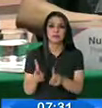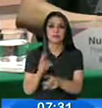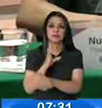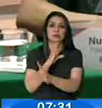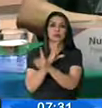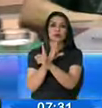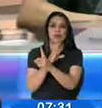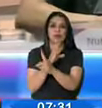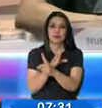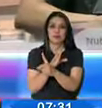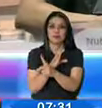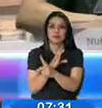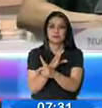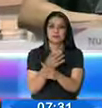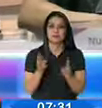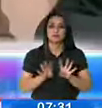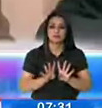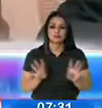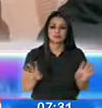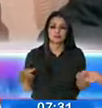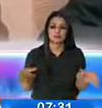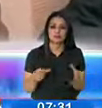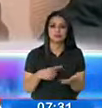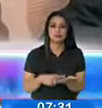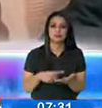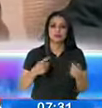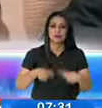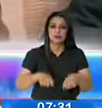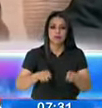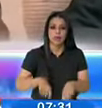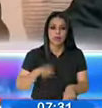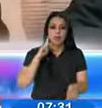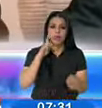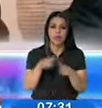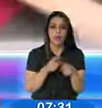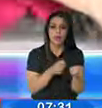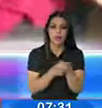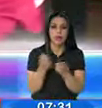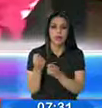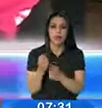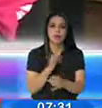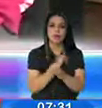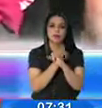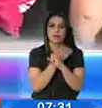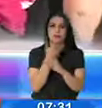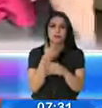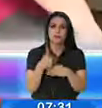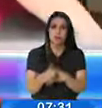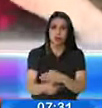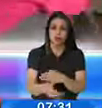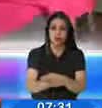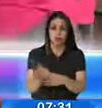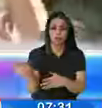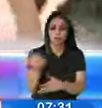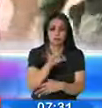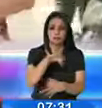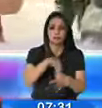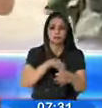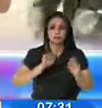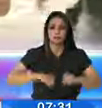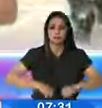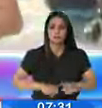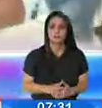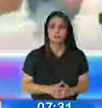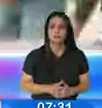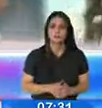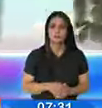la Igualdad de Discapacidades, CONADIS, firmaron un convenio interinstitucional para mejorar las condiciones de este sector de la sociedad